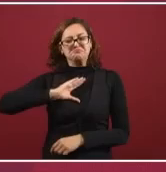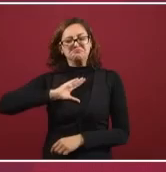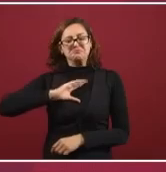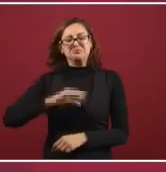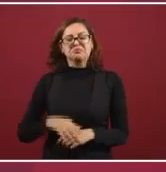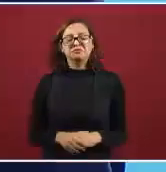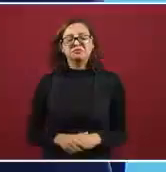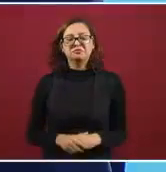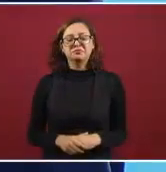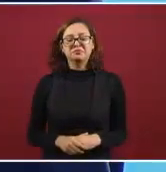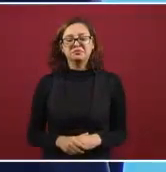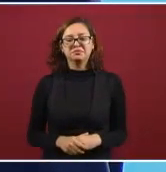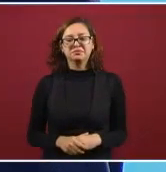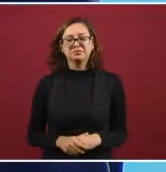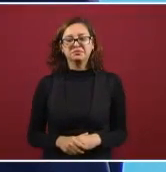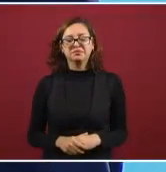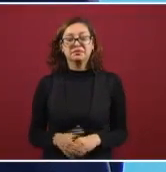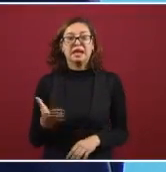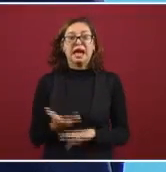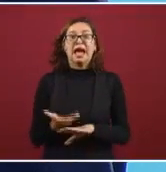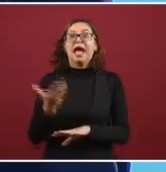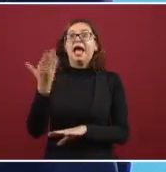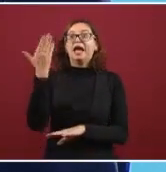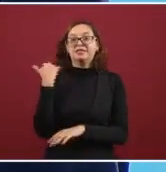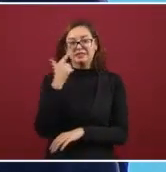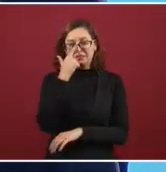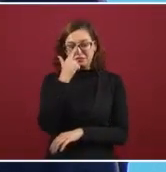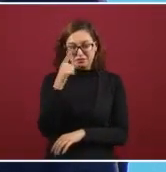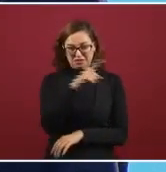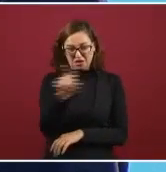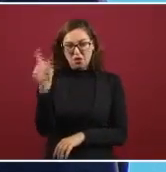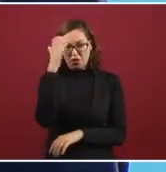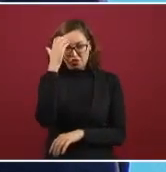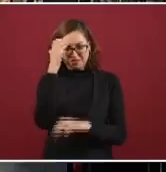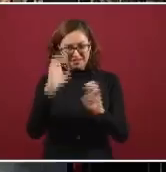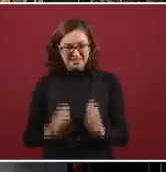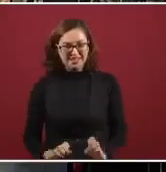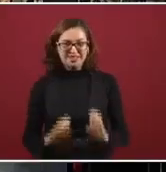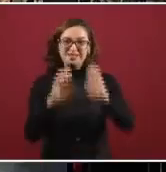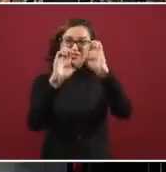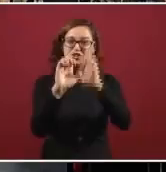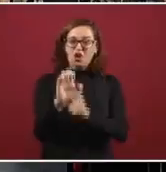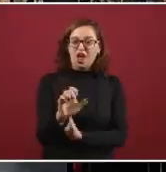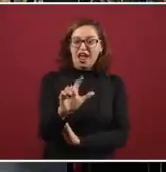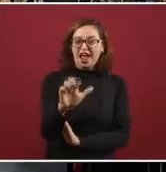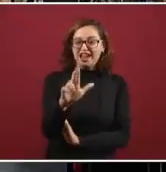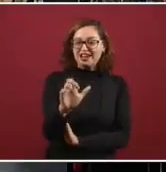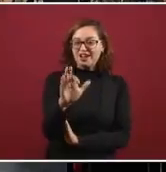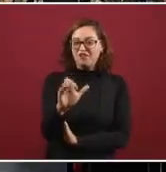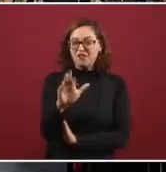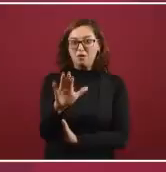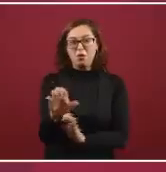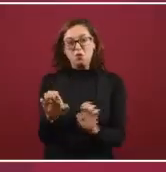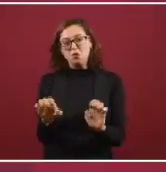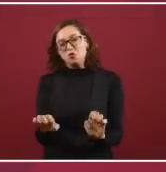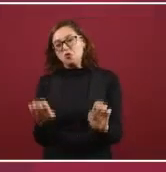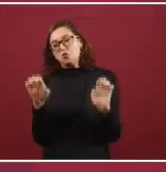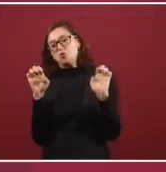Cuando ellos hicieron su edificio, ¿conocen el edificio de Reforma? Es un palacio.